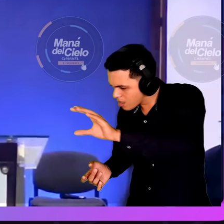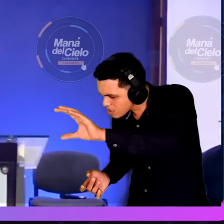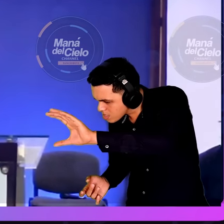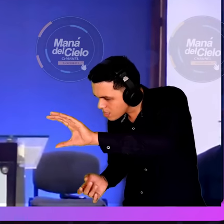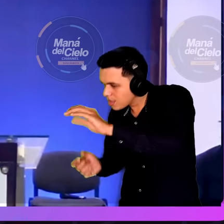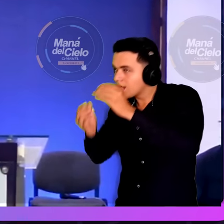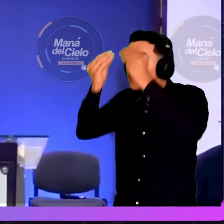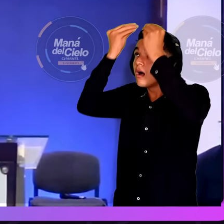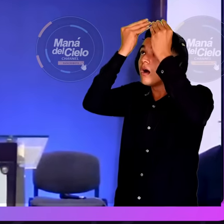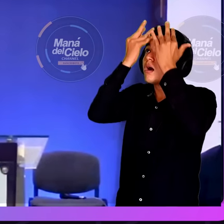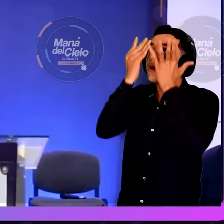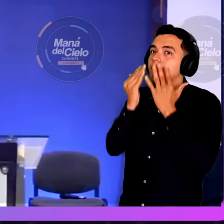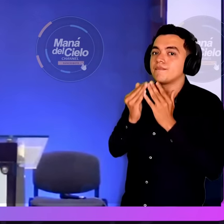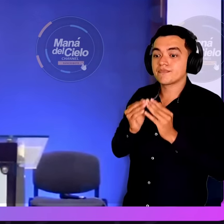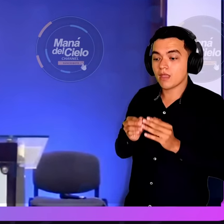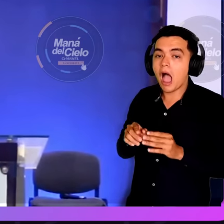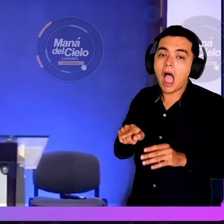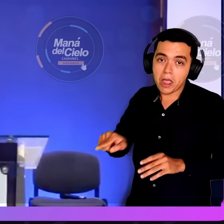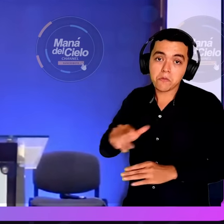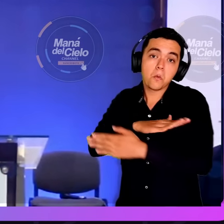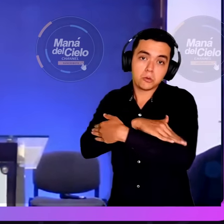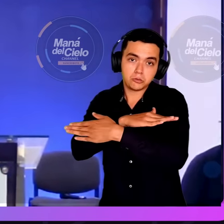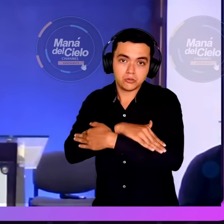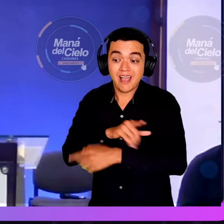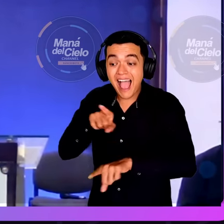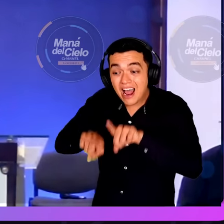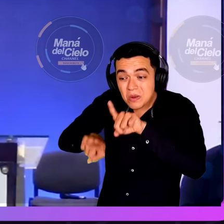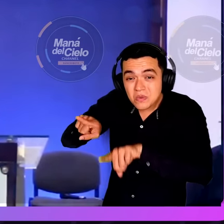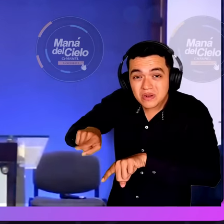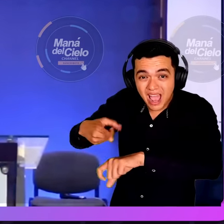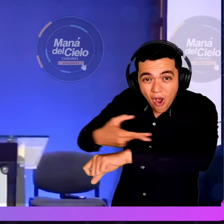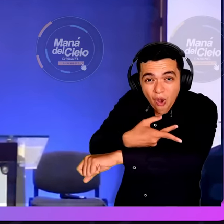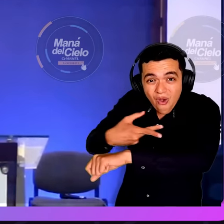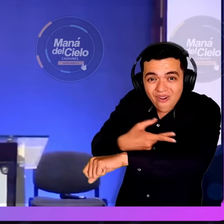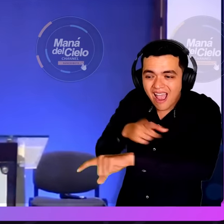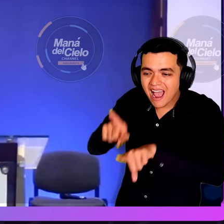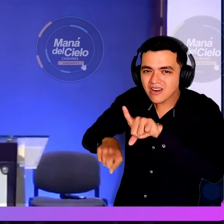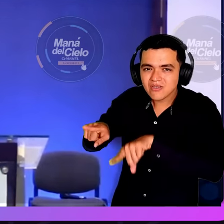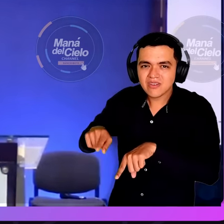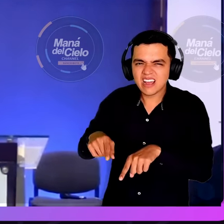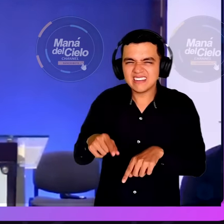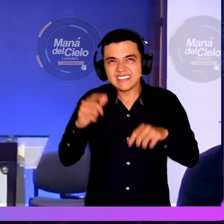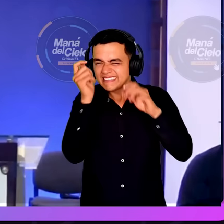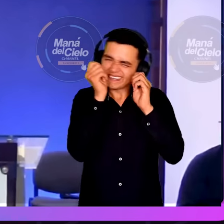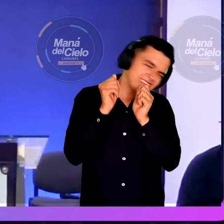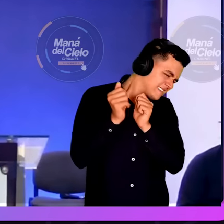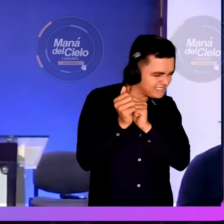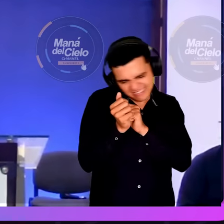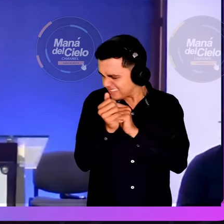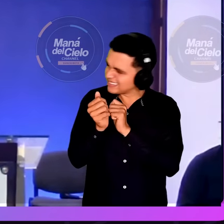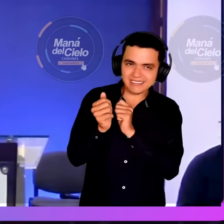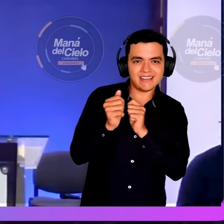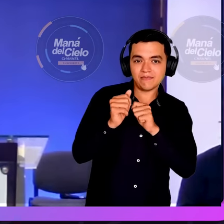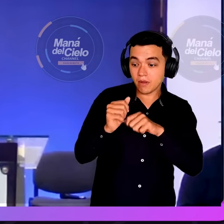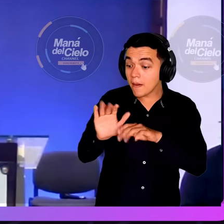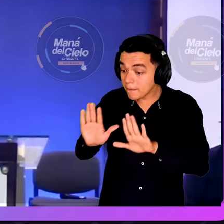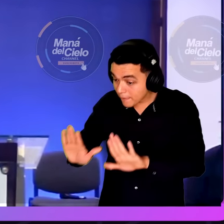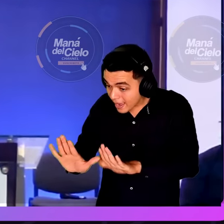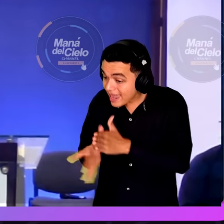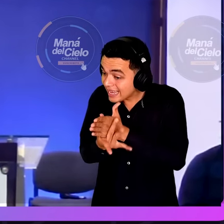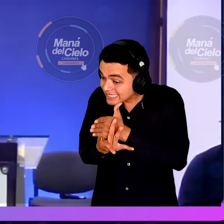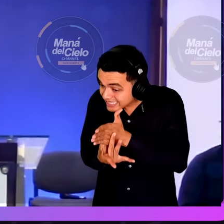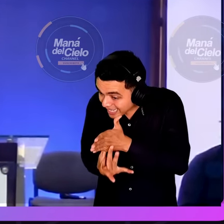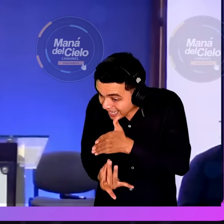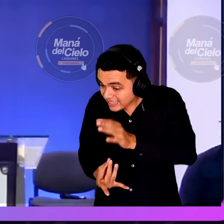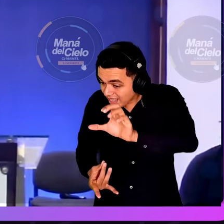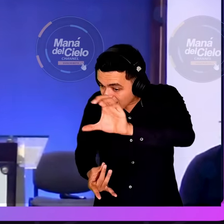hieren. Por eso te quiero evitar que las moscas nuches te hagan daño. Por eso te estoy ungiendo. Pero como en todo,